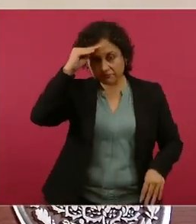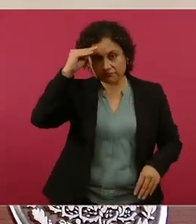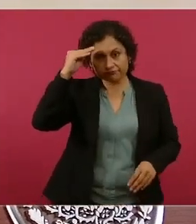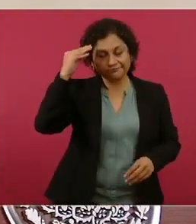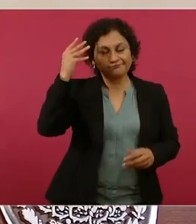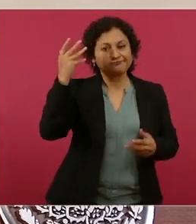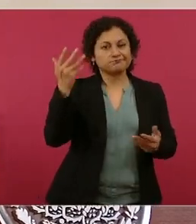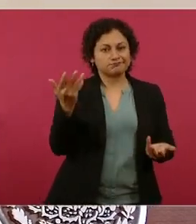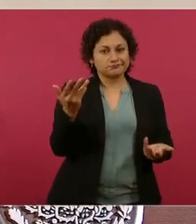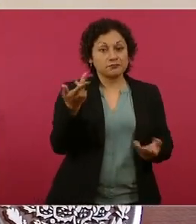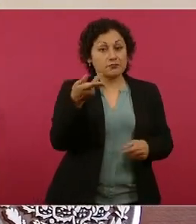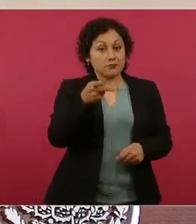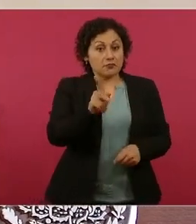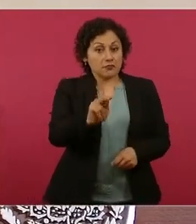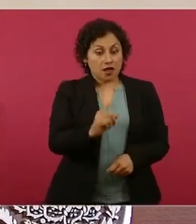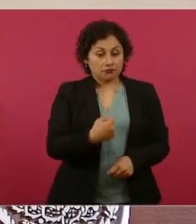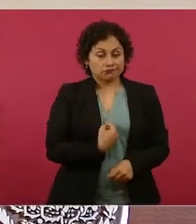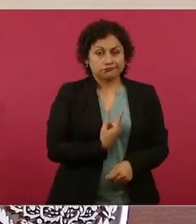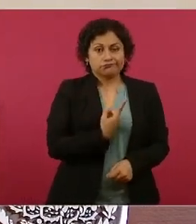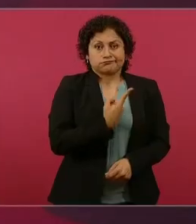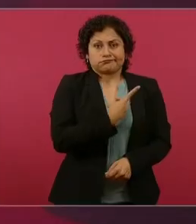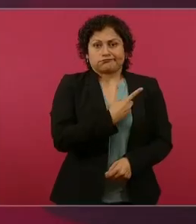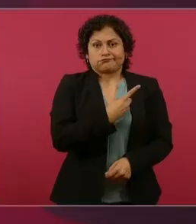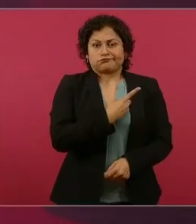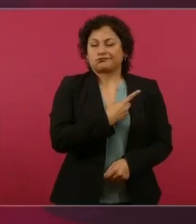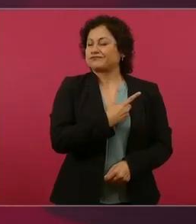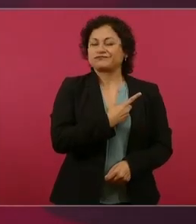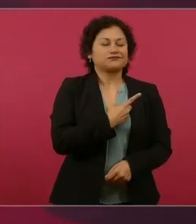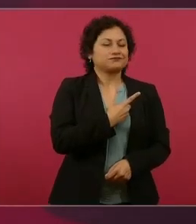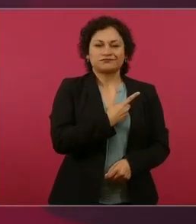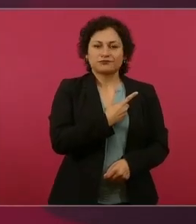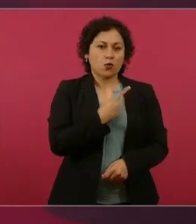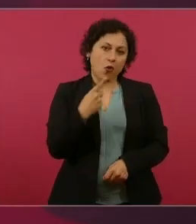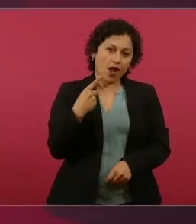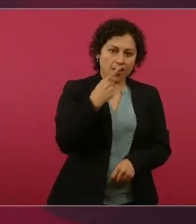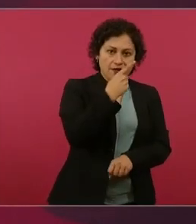con el pueblo estadounidense, que es un pueblo bueno,